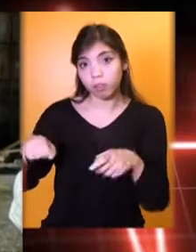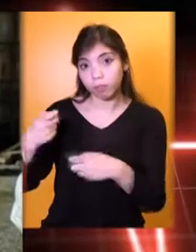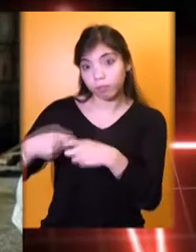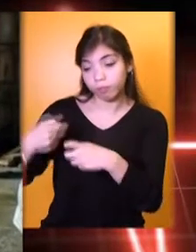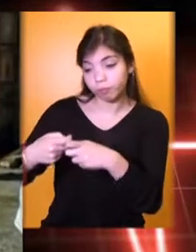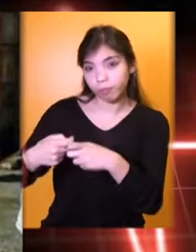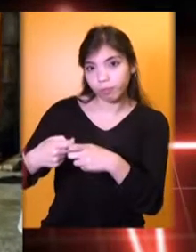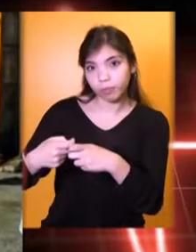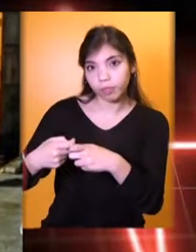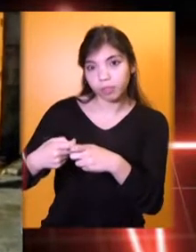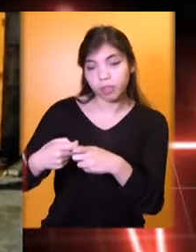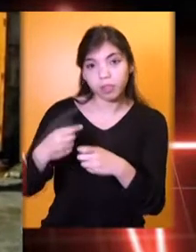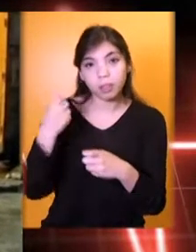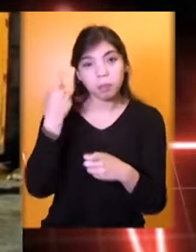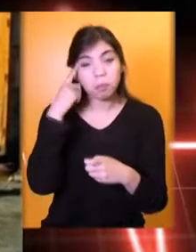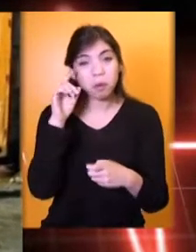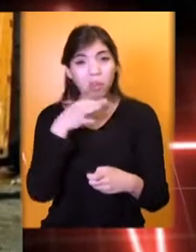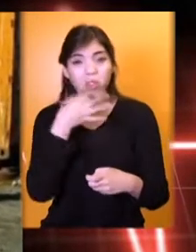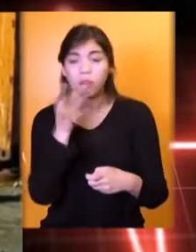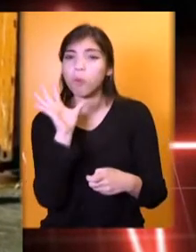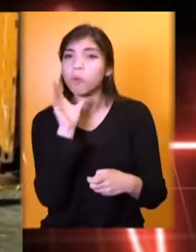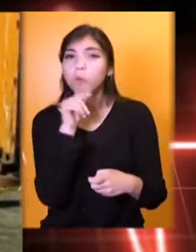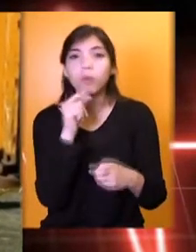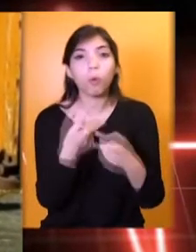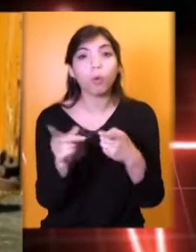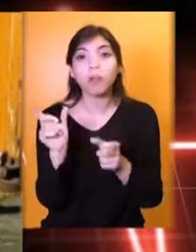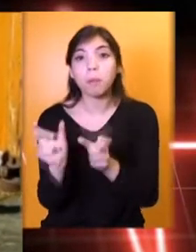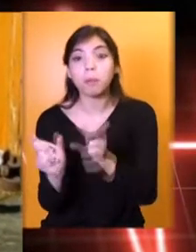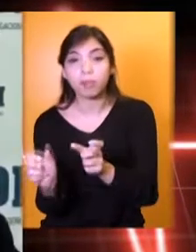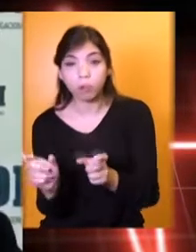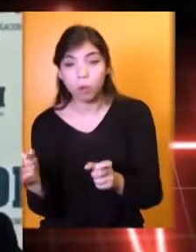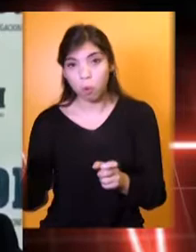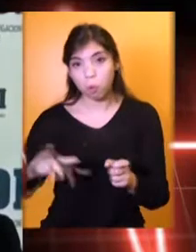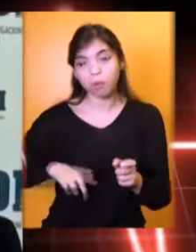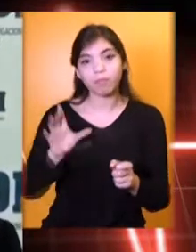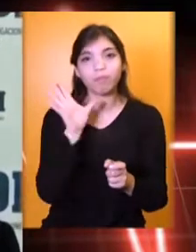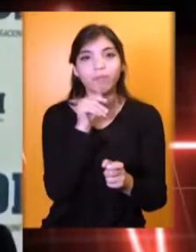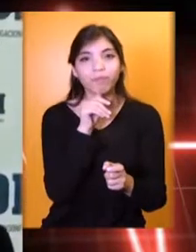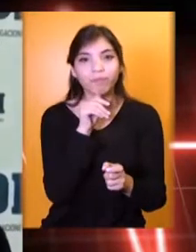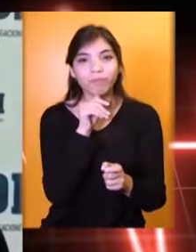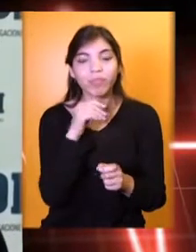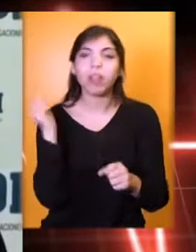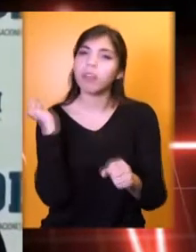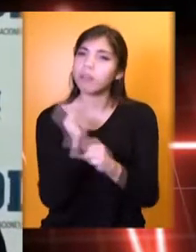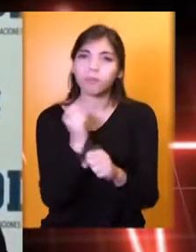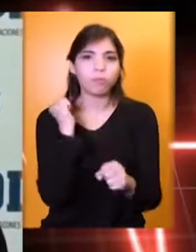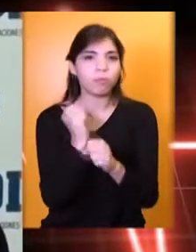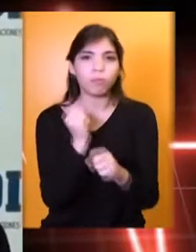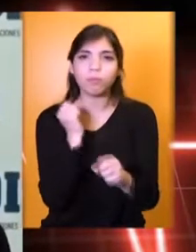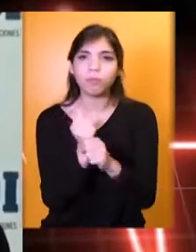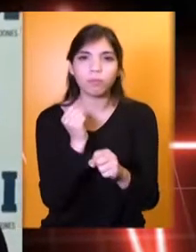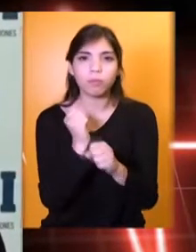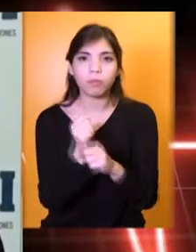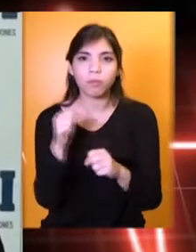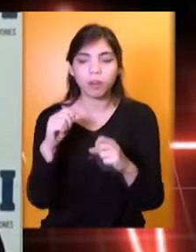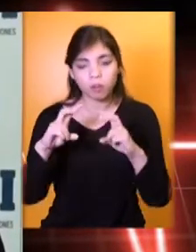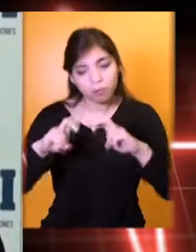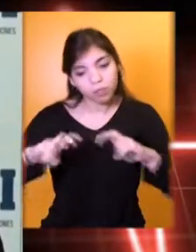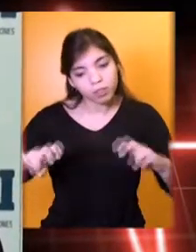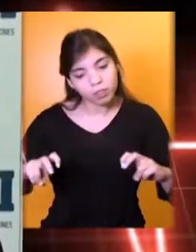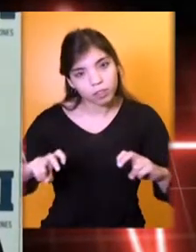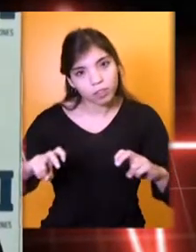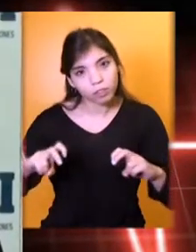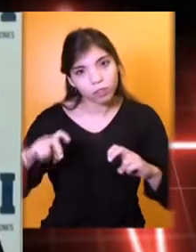peritajes del caso, descartando de manera preliminar la intervención de terceros. Una vez realizado el trabajo científico-técnico del sitio del